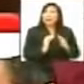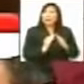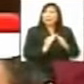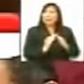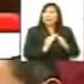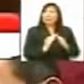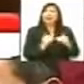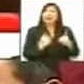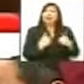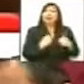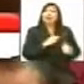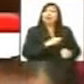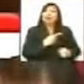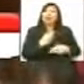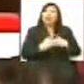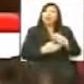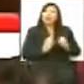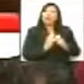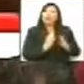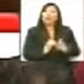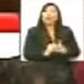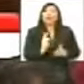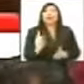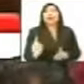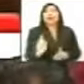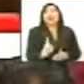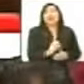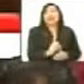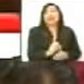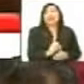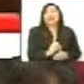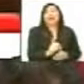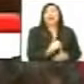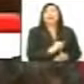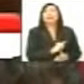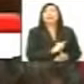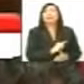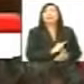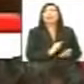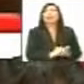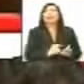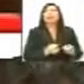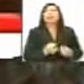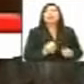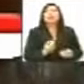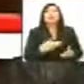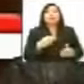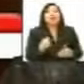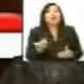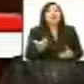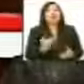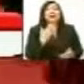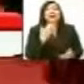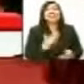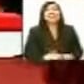que debemos fortalecer día a día en cada una de las instituciones que manejan fondos públicos.